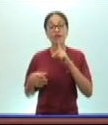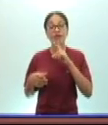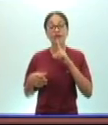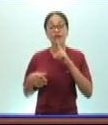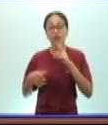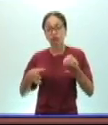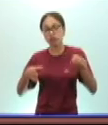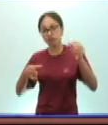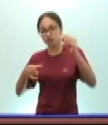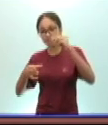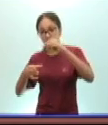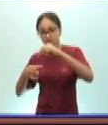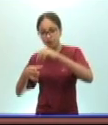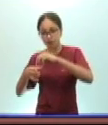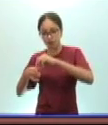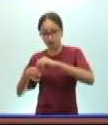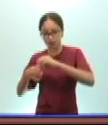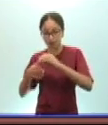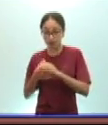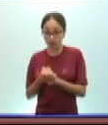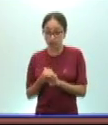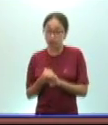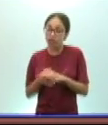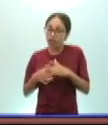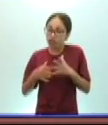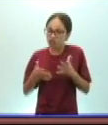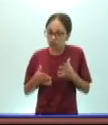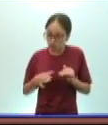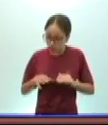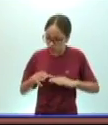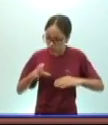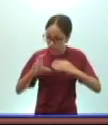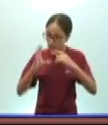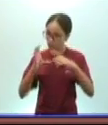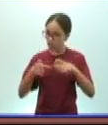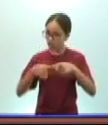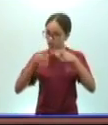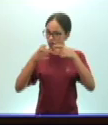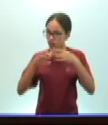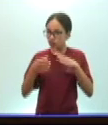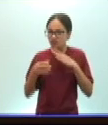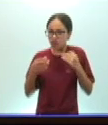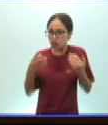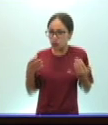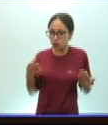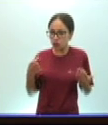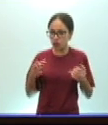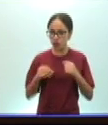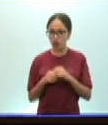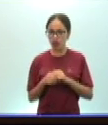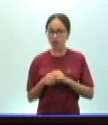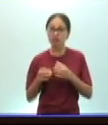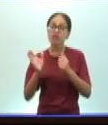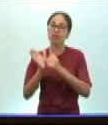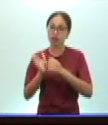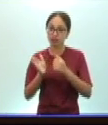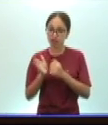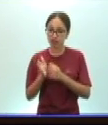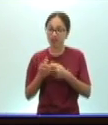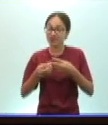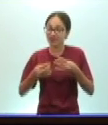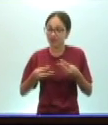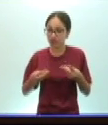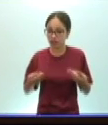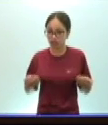sólido. Procedemos entonces a verter el líquido de la mezcla en otro vaso de precipitados y lo hacemos